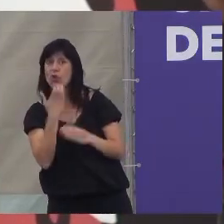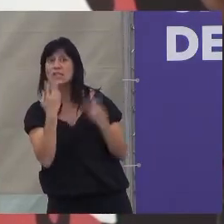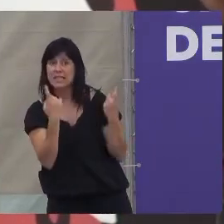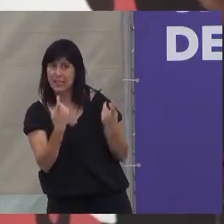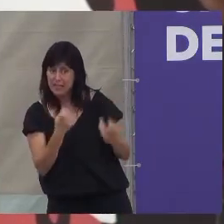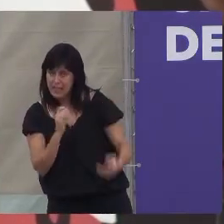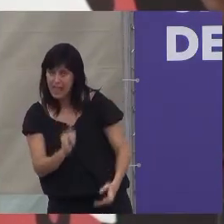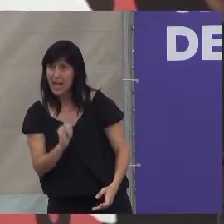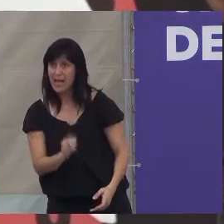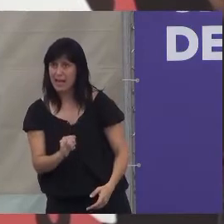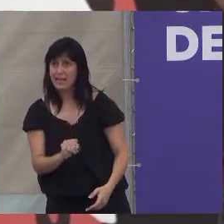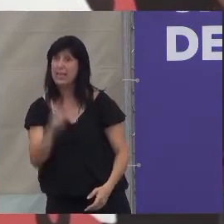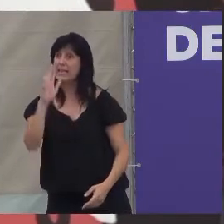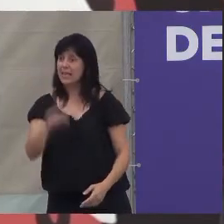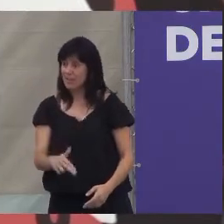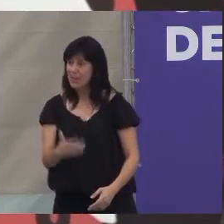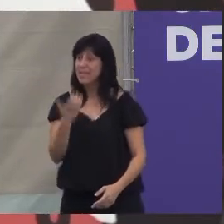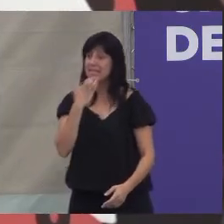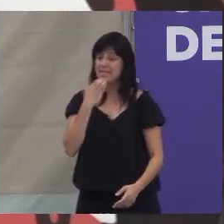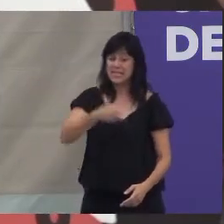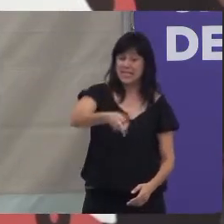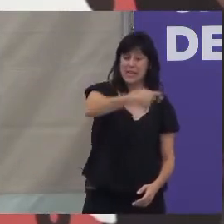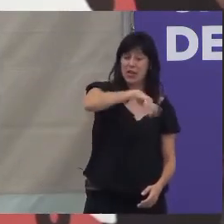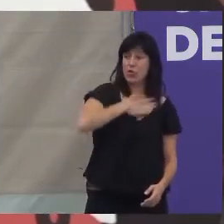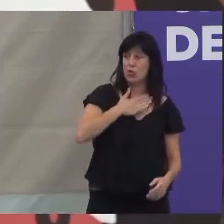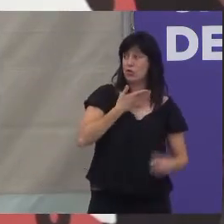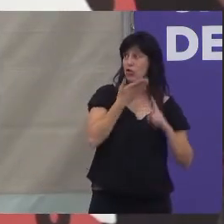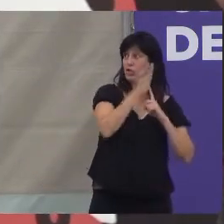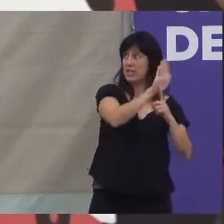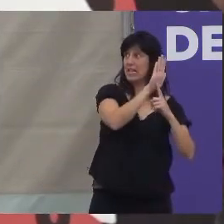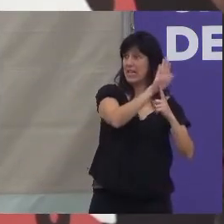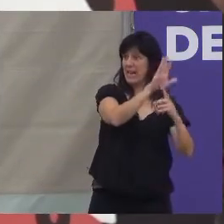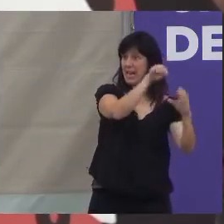necesario y cuando nuestras representantes